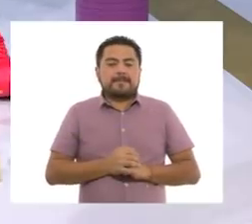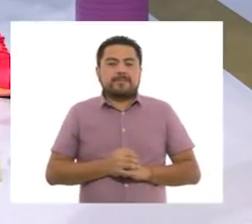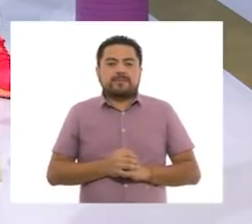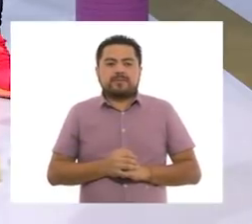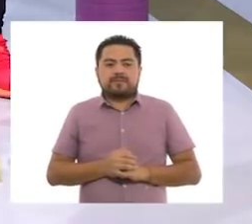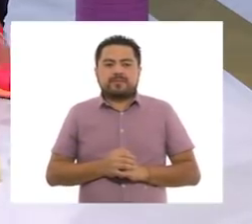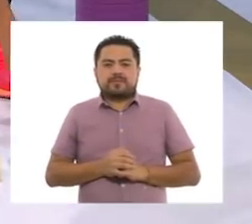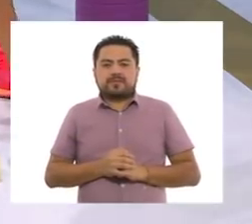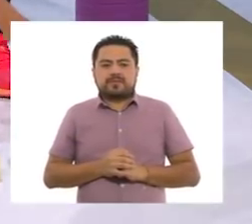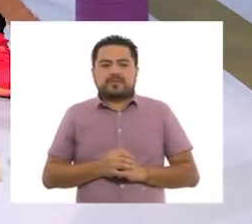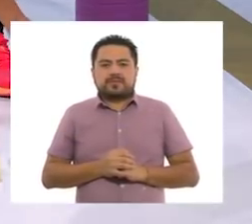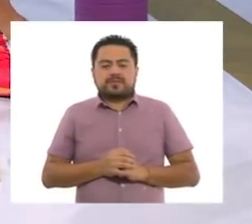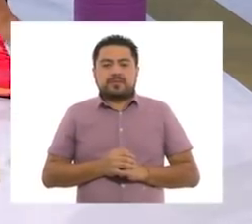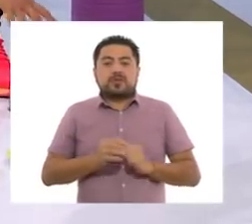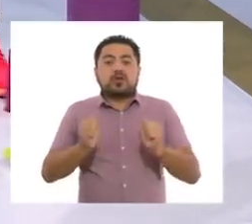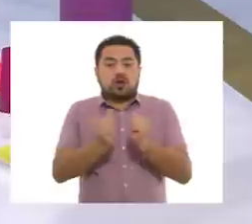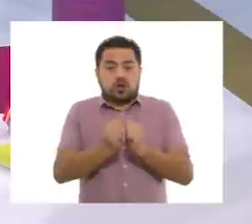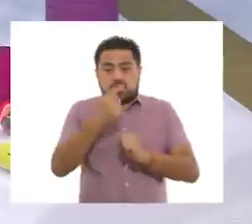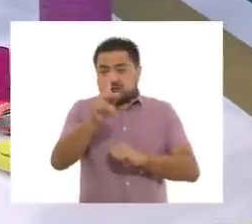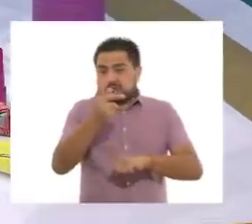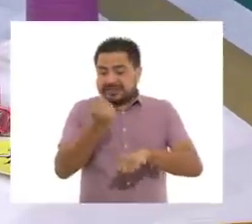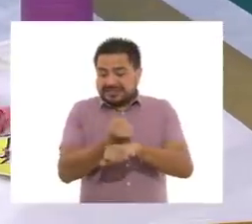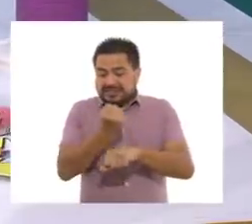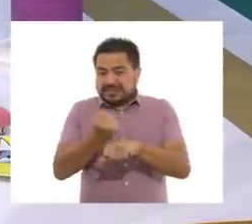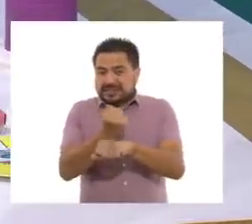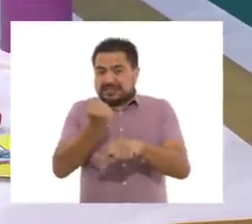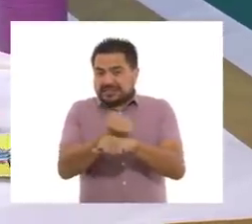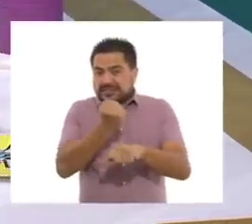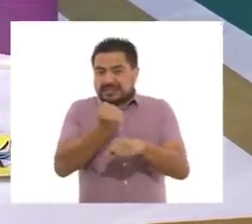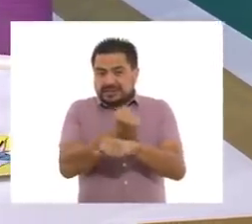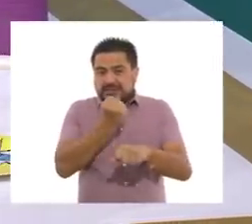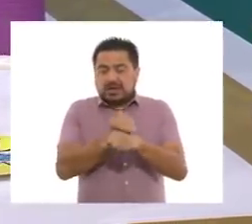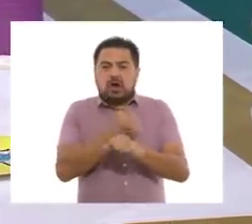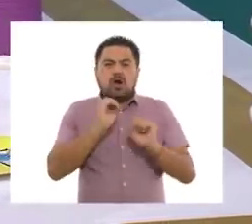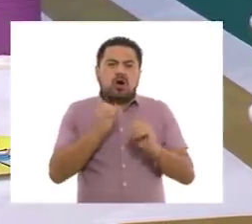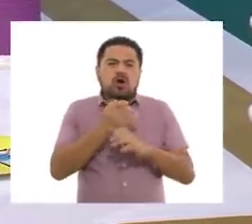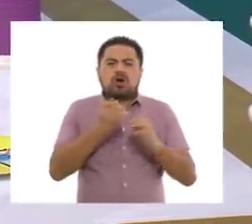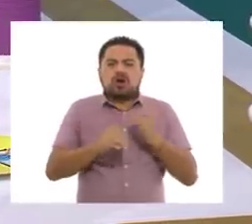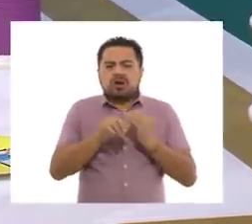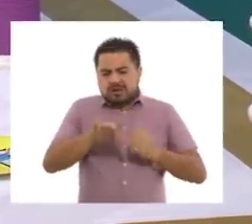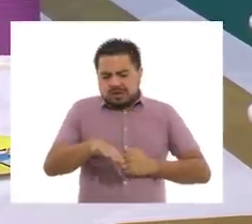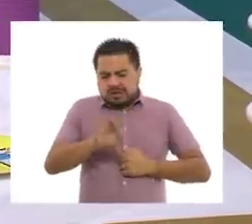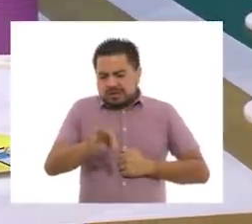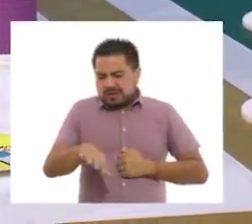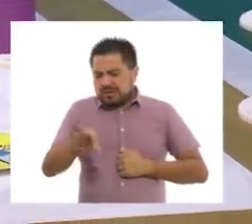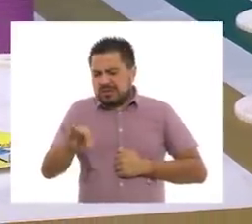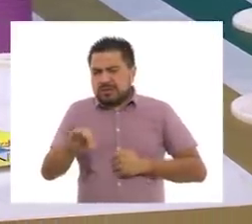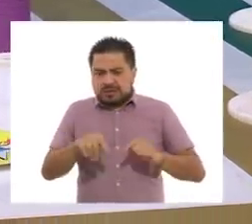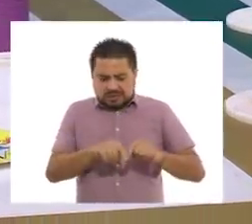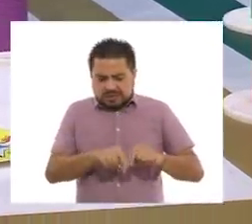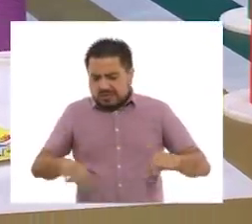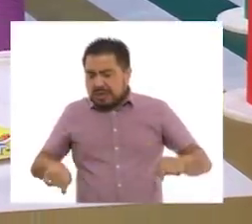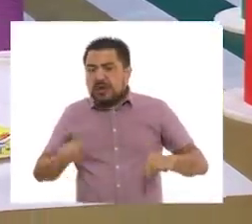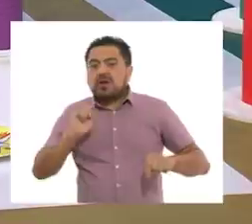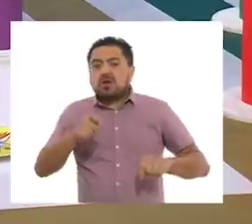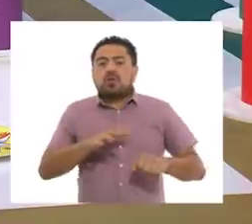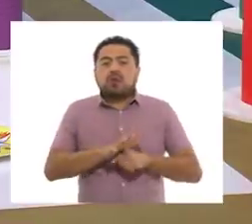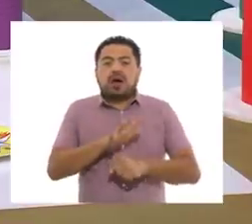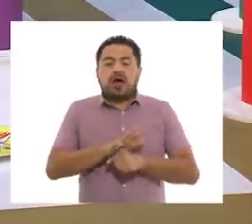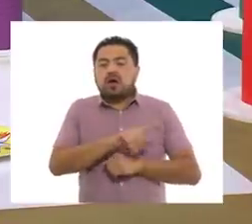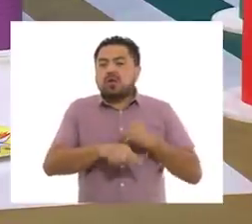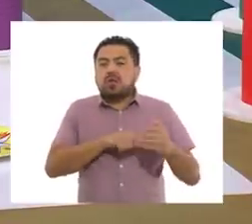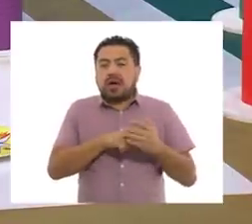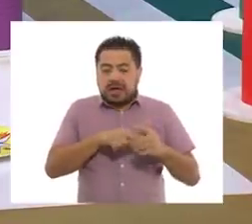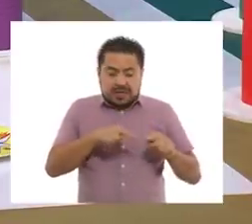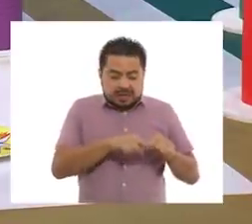un plato y una pelota. Y con tus zapatos, o los objetos que hayas elegido para marcar, vas a trazar un recorrido en tu